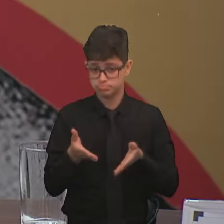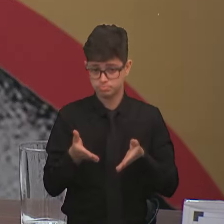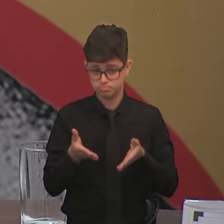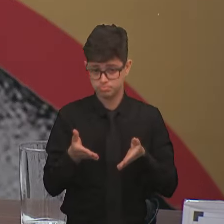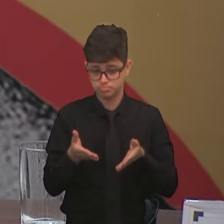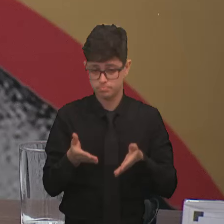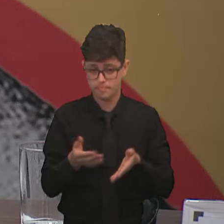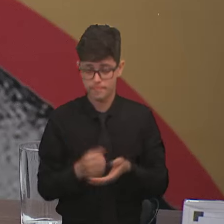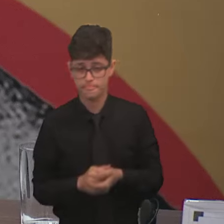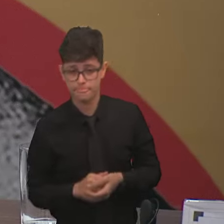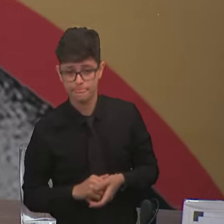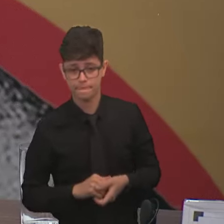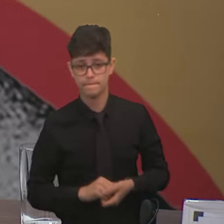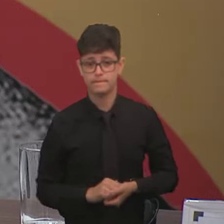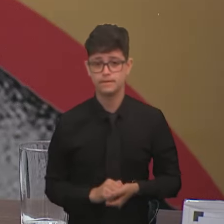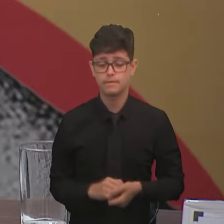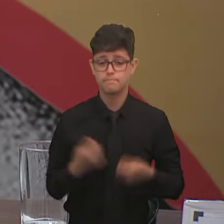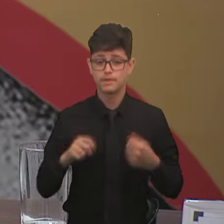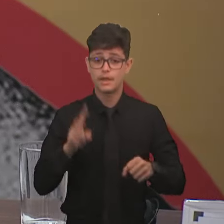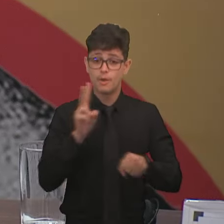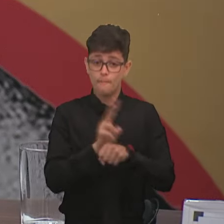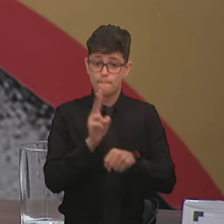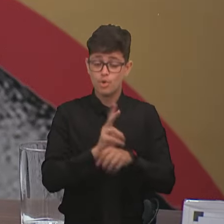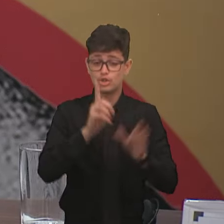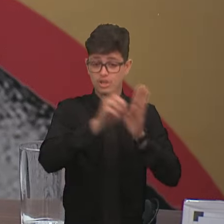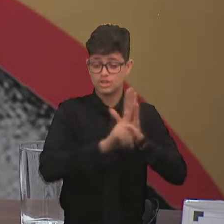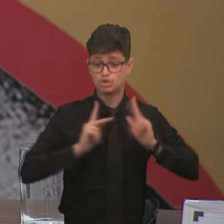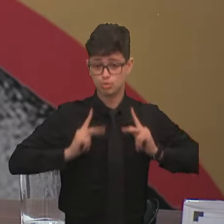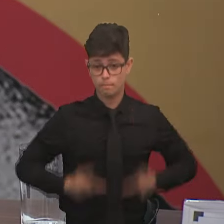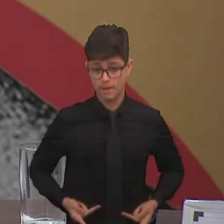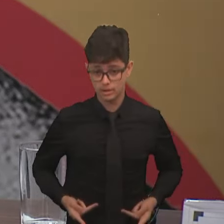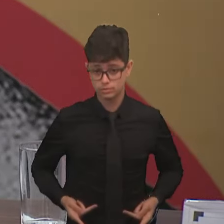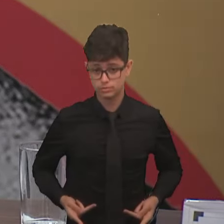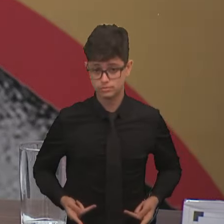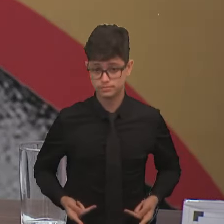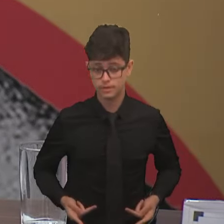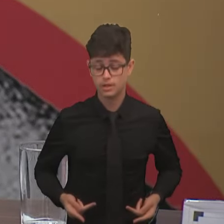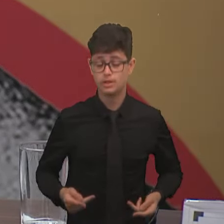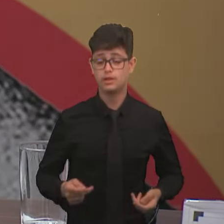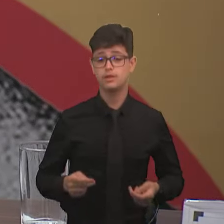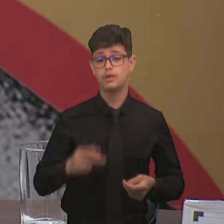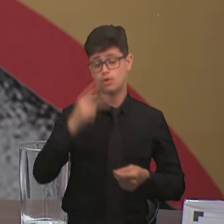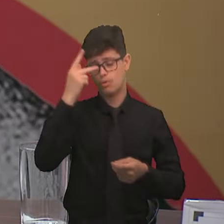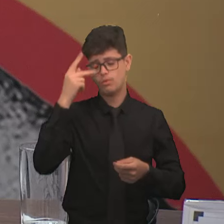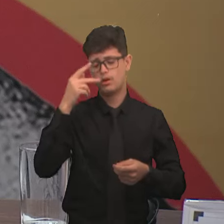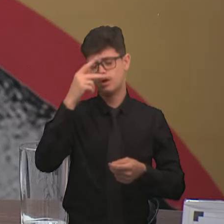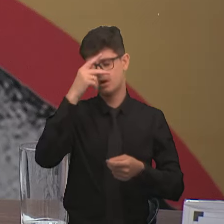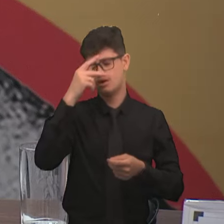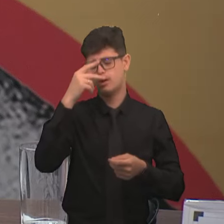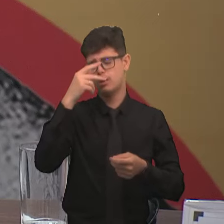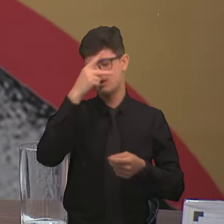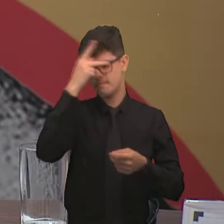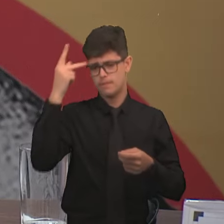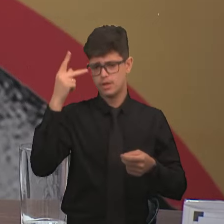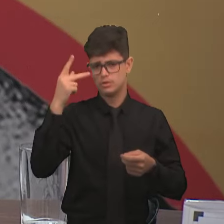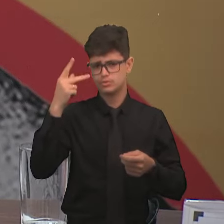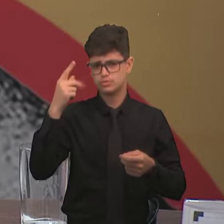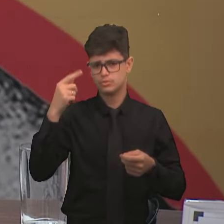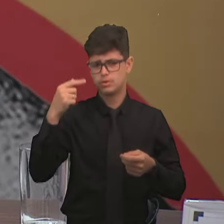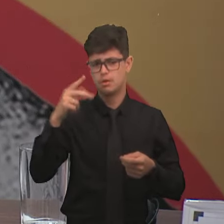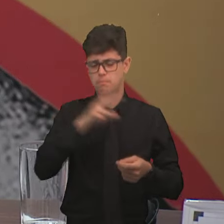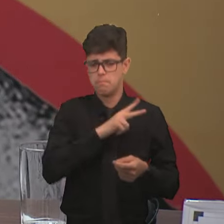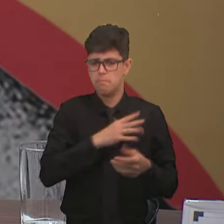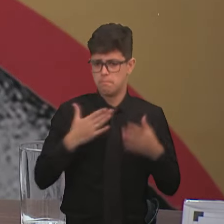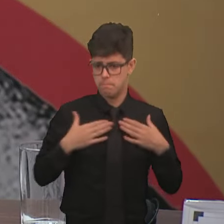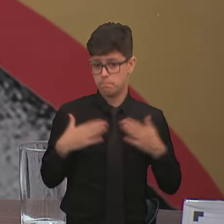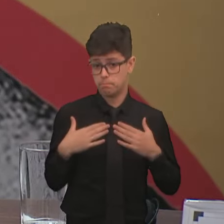miembros son estados que protegen los derechos humanos y los datos personales y monitorean IA